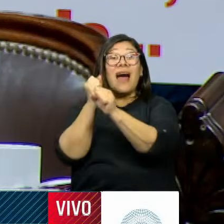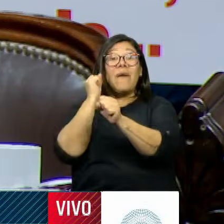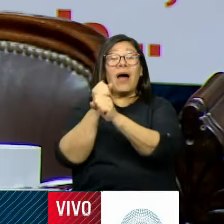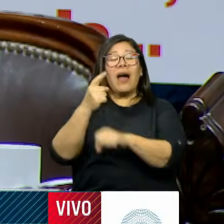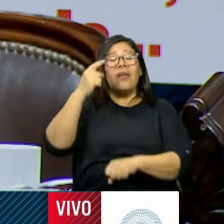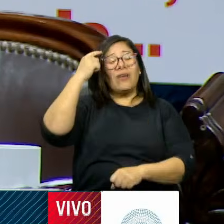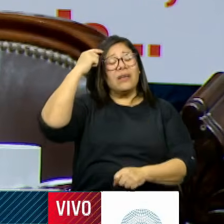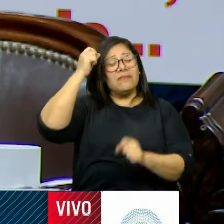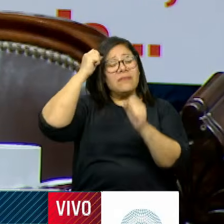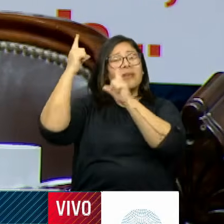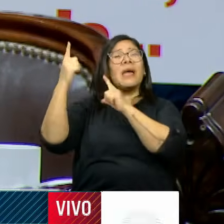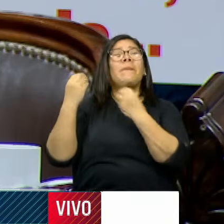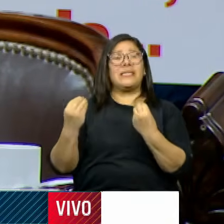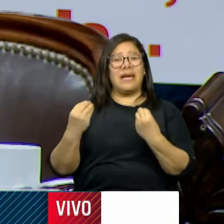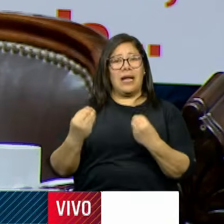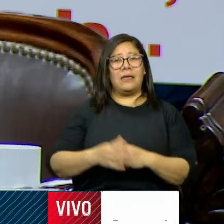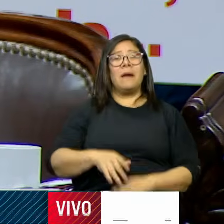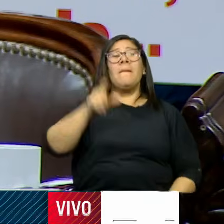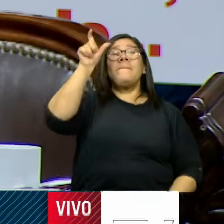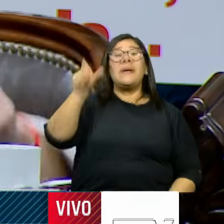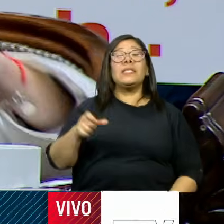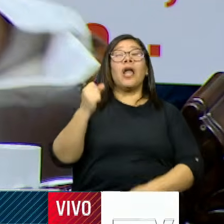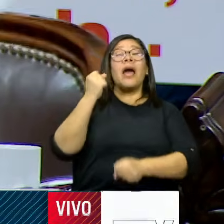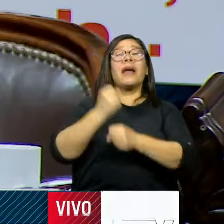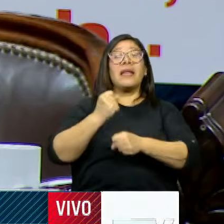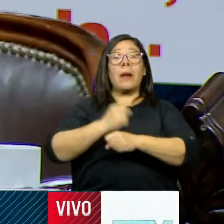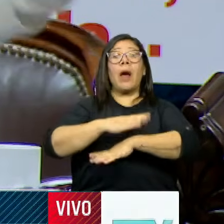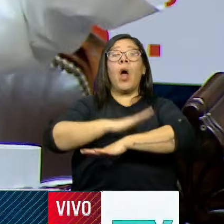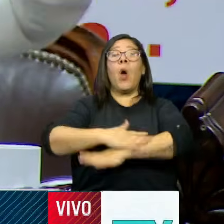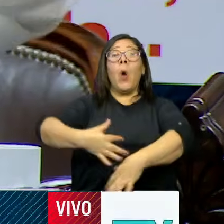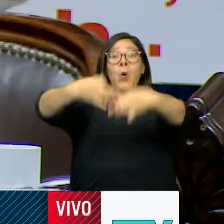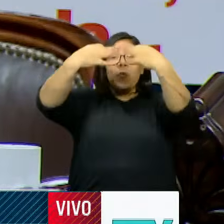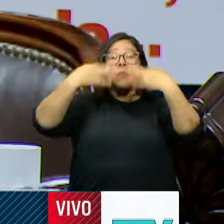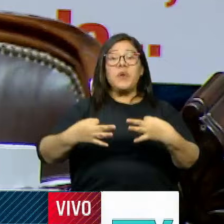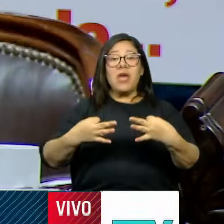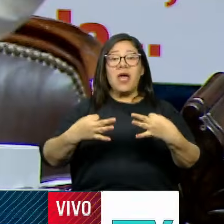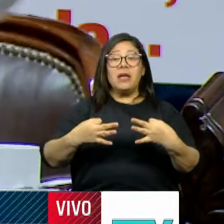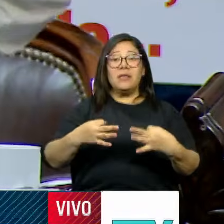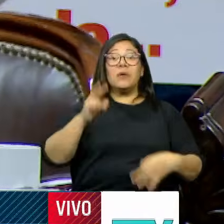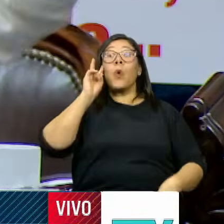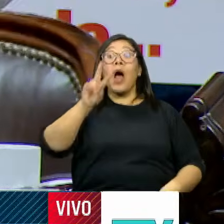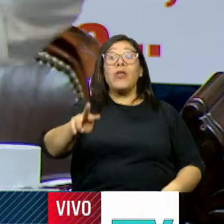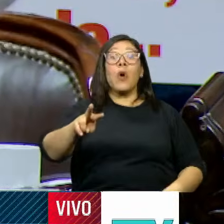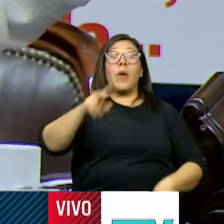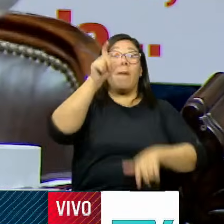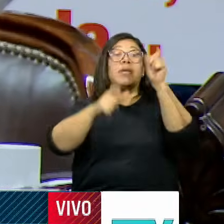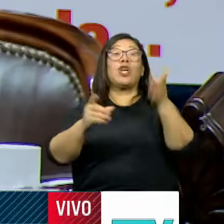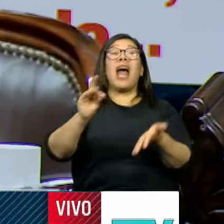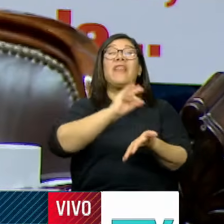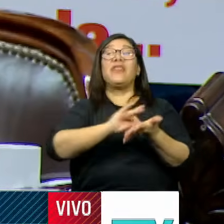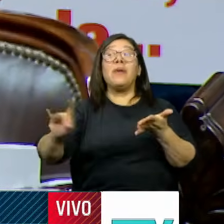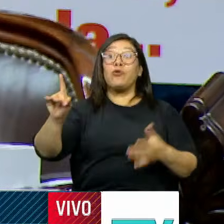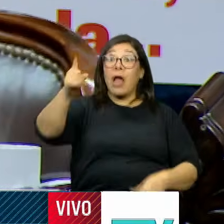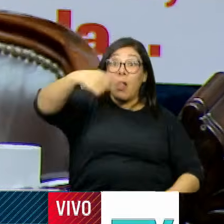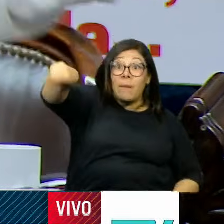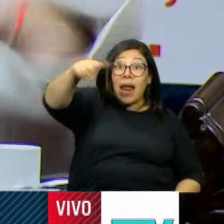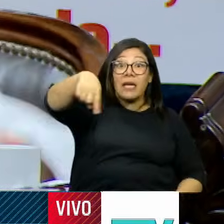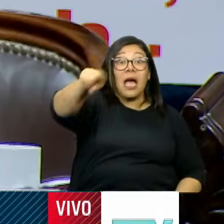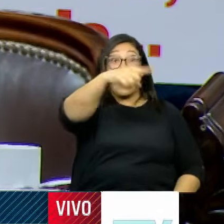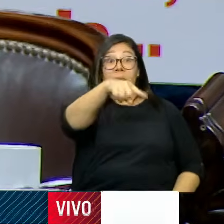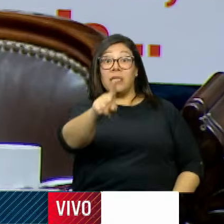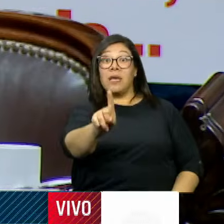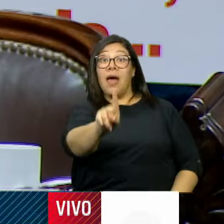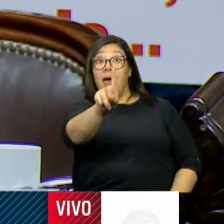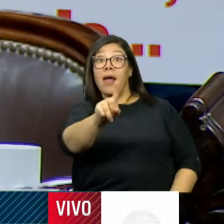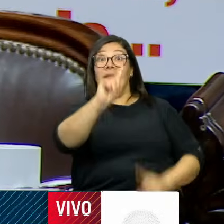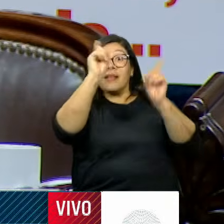personas? El hombre del argentino trabajador de bien, cuando vea la mitad de este Congreso y señalo para allá y para allá arriba